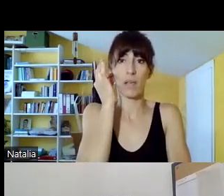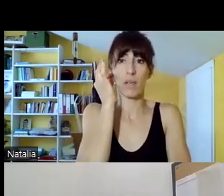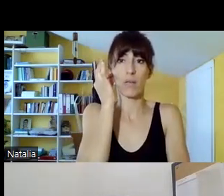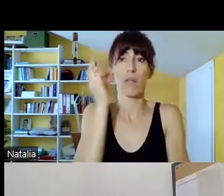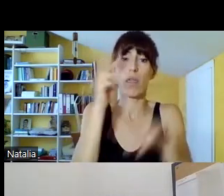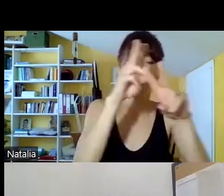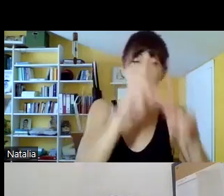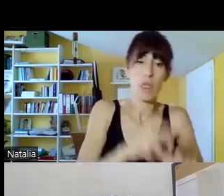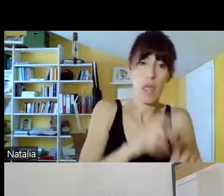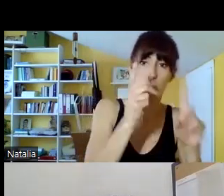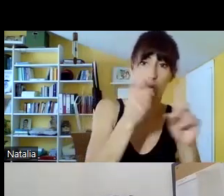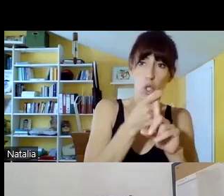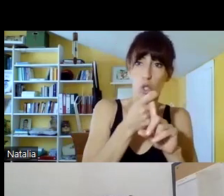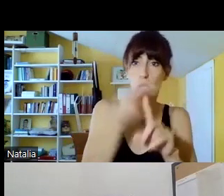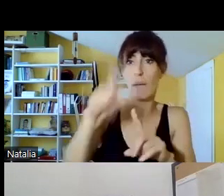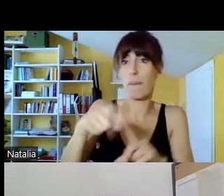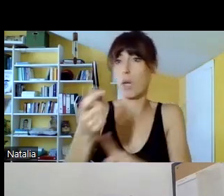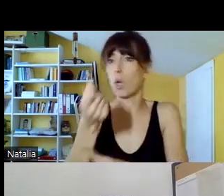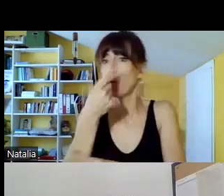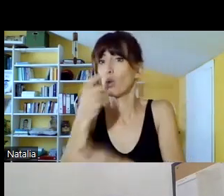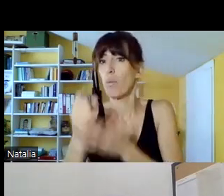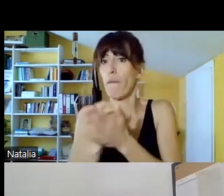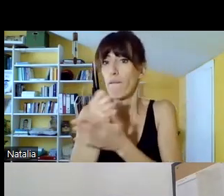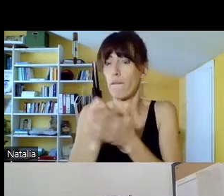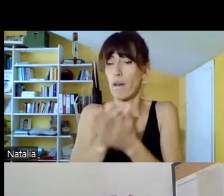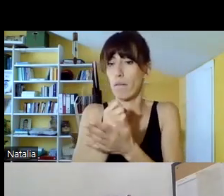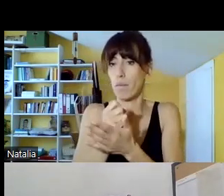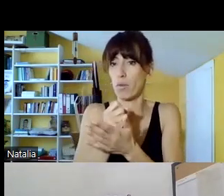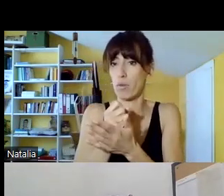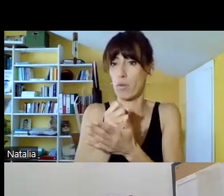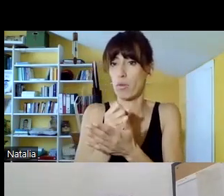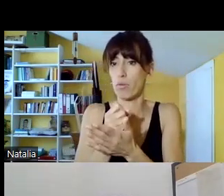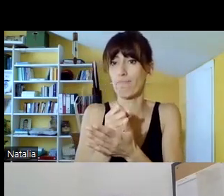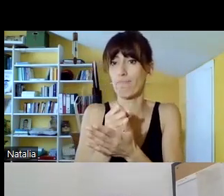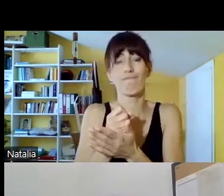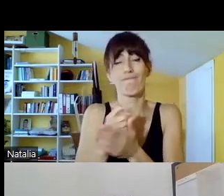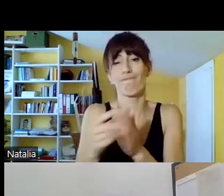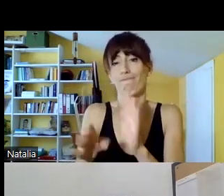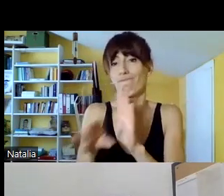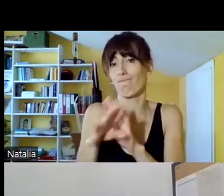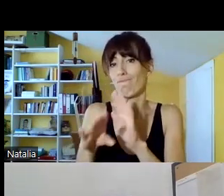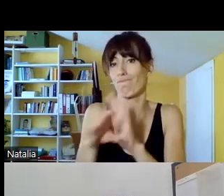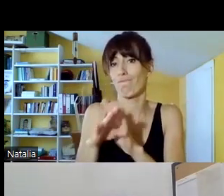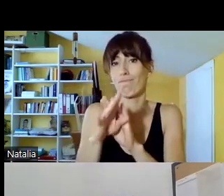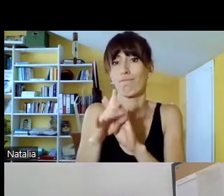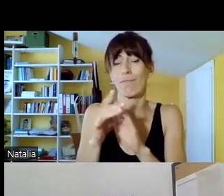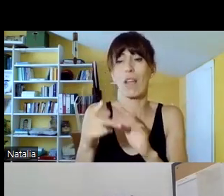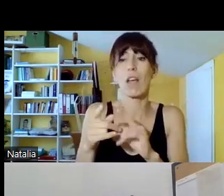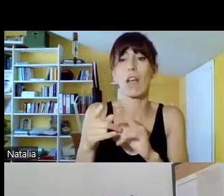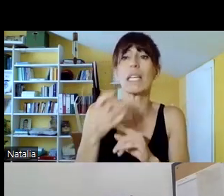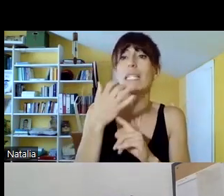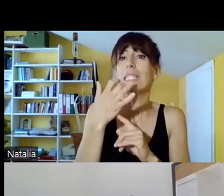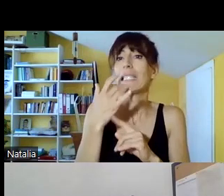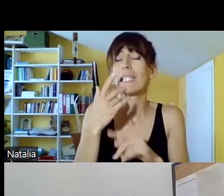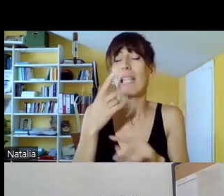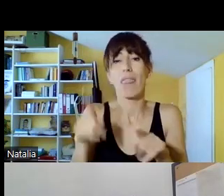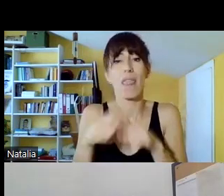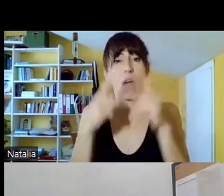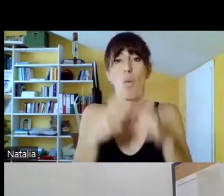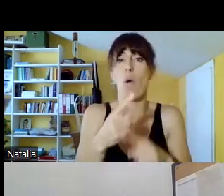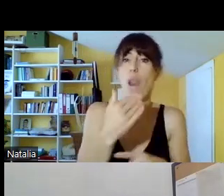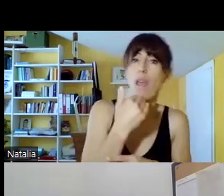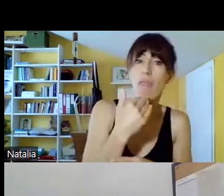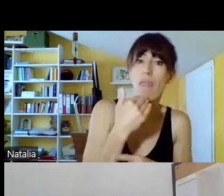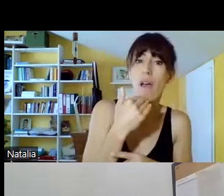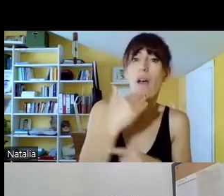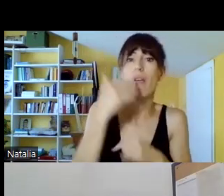diagnóstico como en el consumo de psicofármacos prescritos, persisten tras ajustar por el malestar emocional, la edad y la reclutación de atención